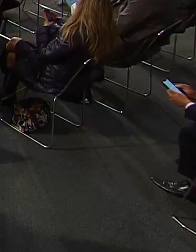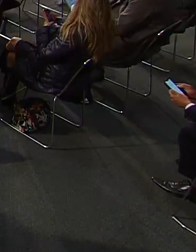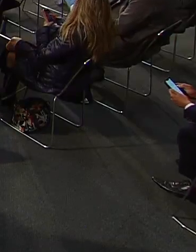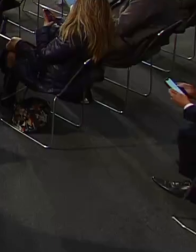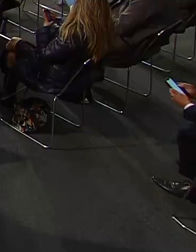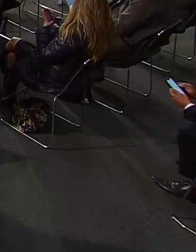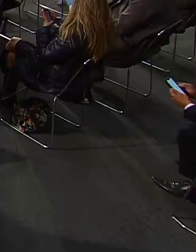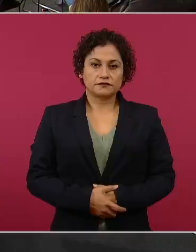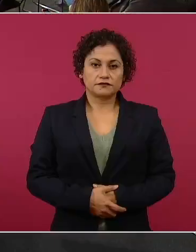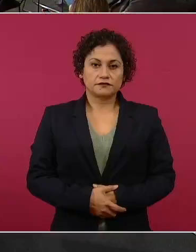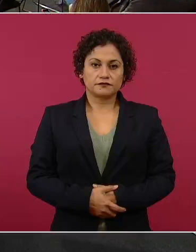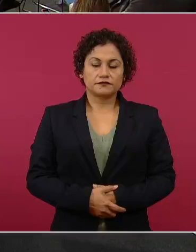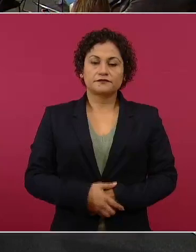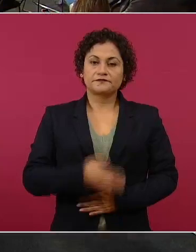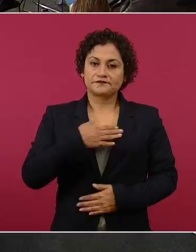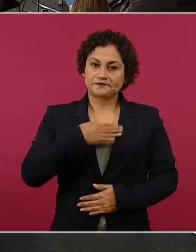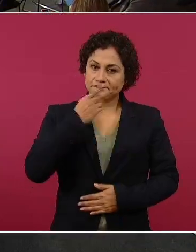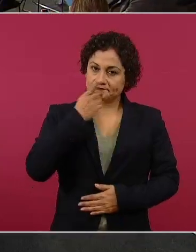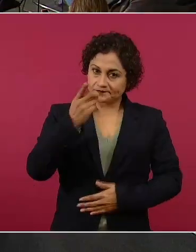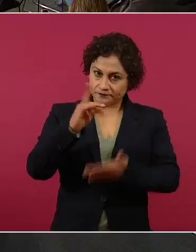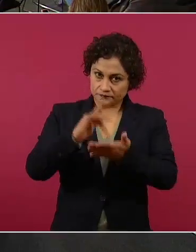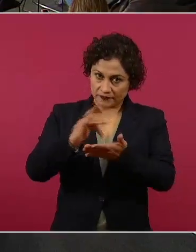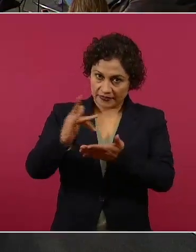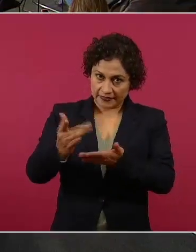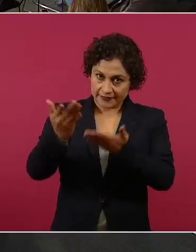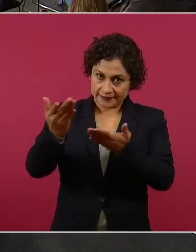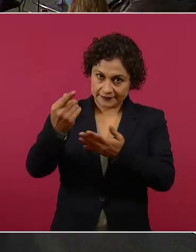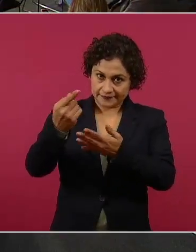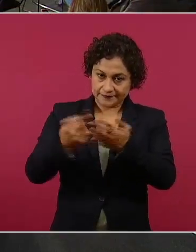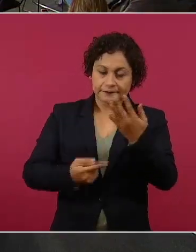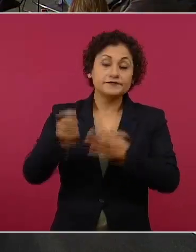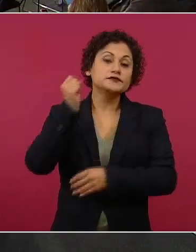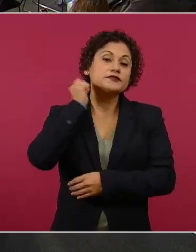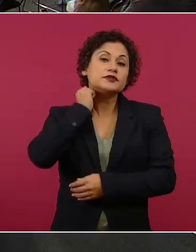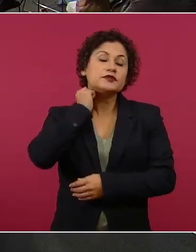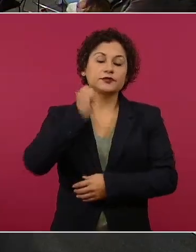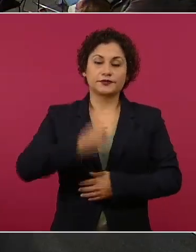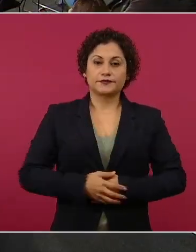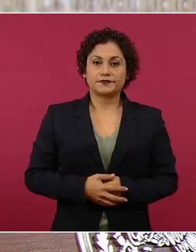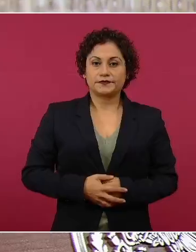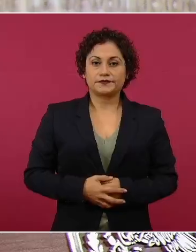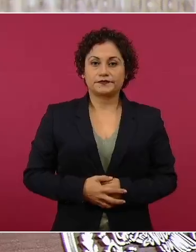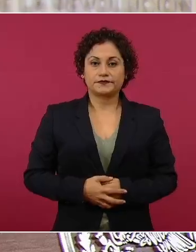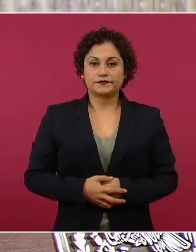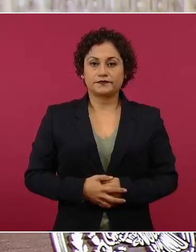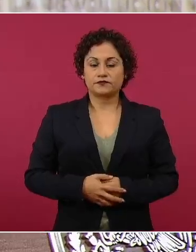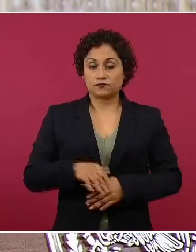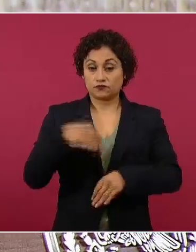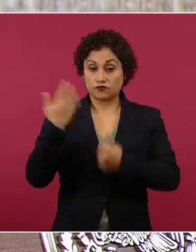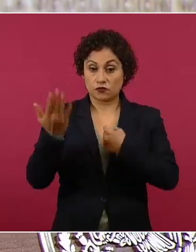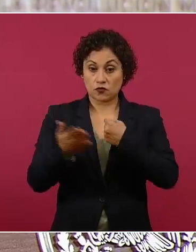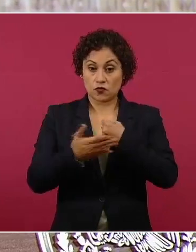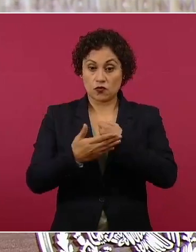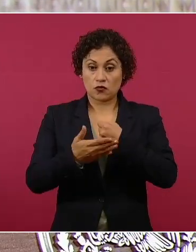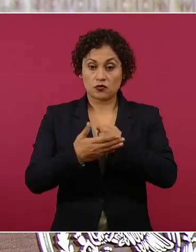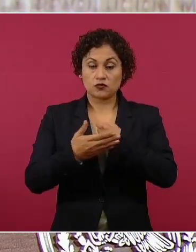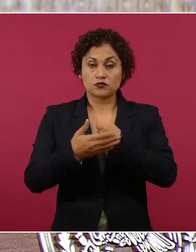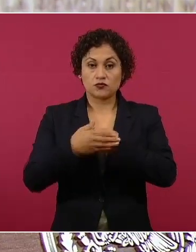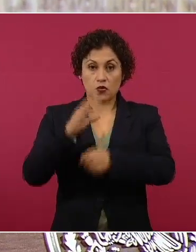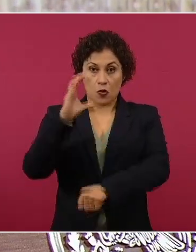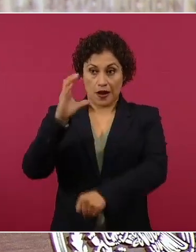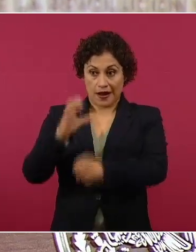a los senadores y y ahora cuando terminen va a pasar